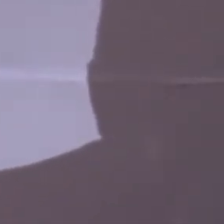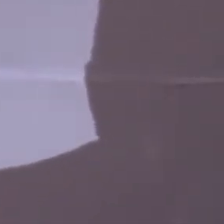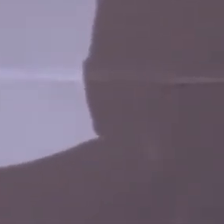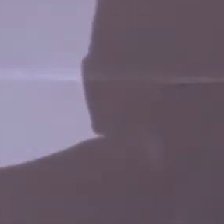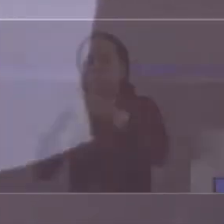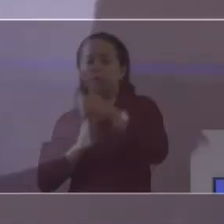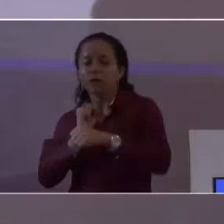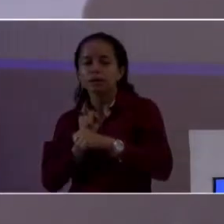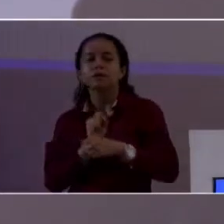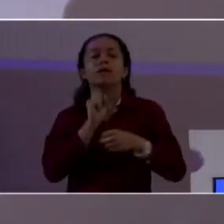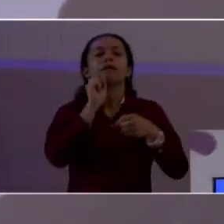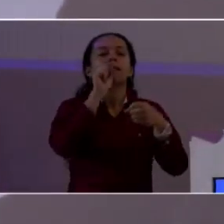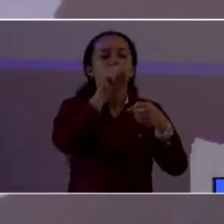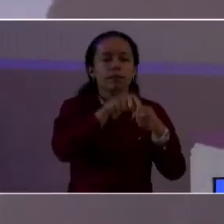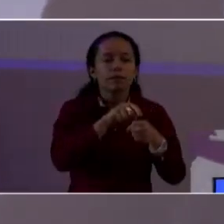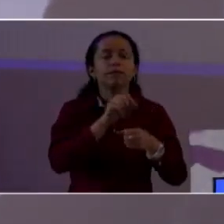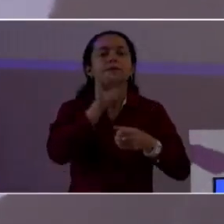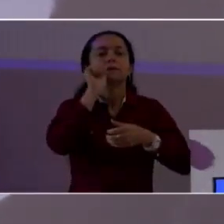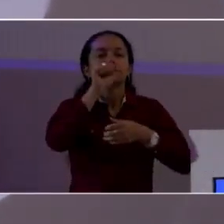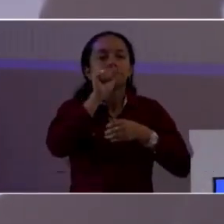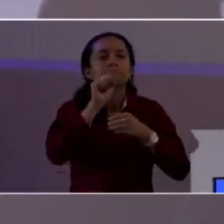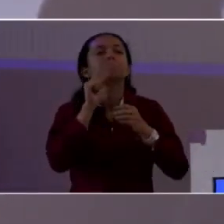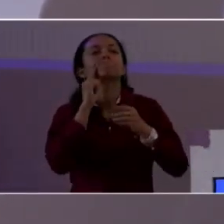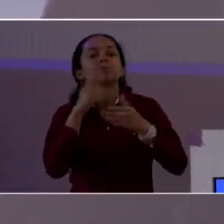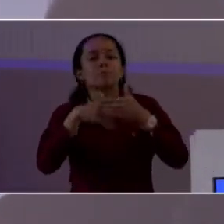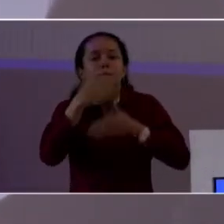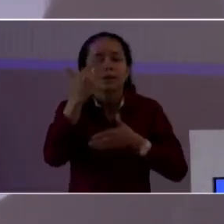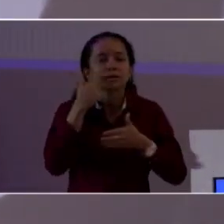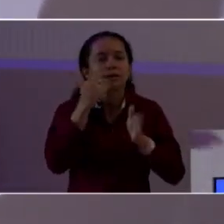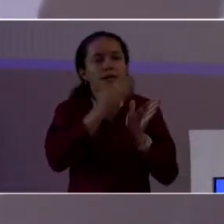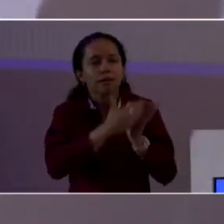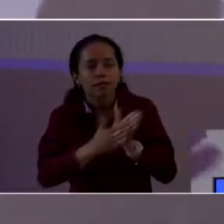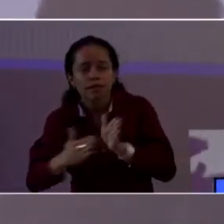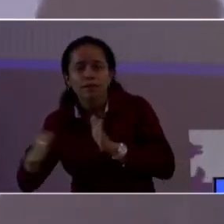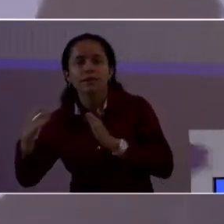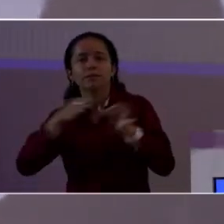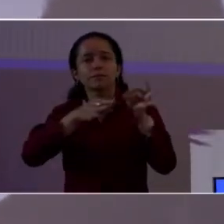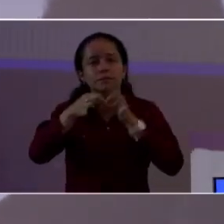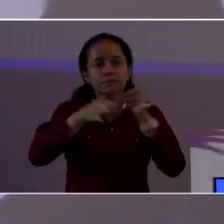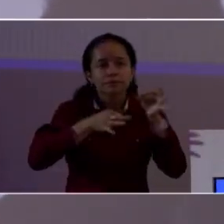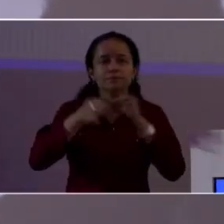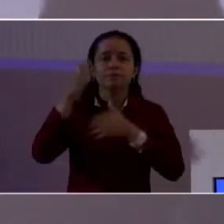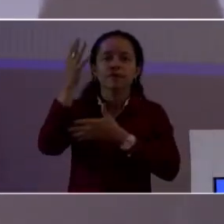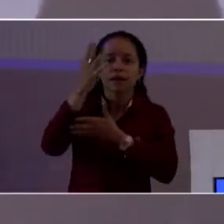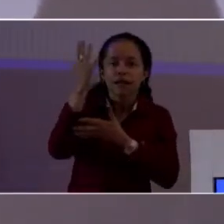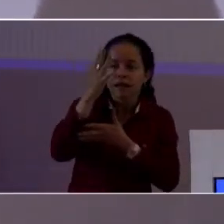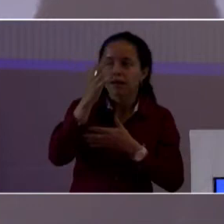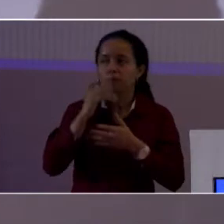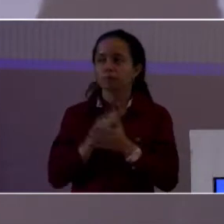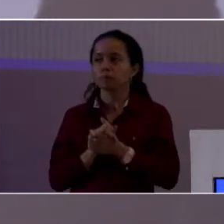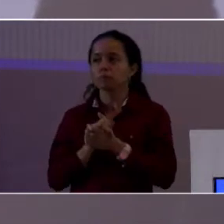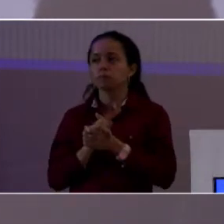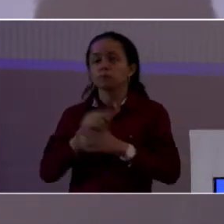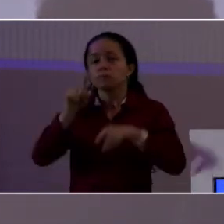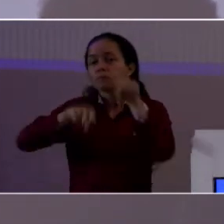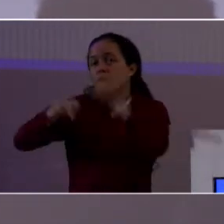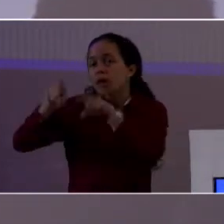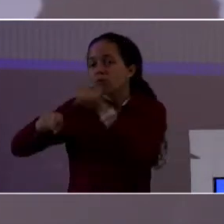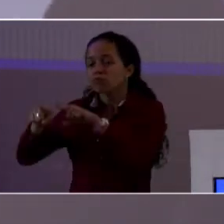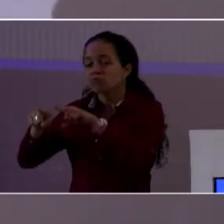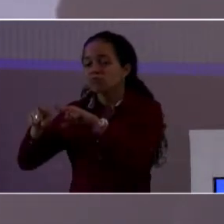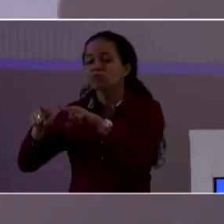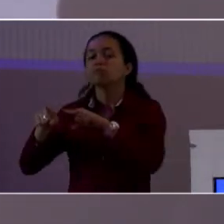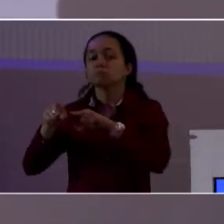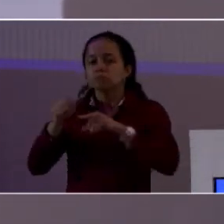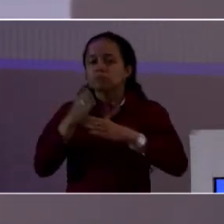algunos lados empezar de cero, en otros lados si hay mandatarios que tengan ya una percepción